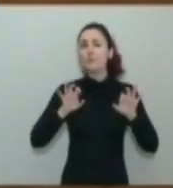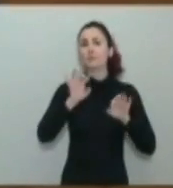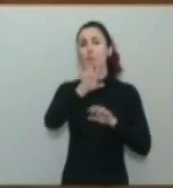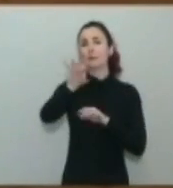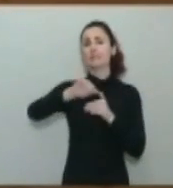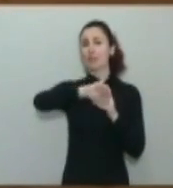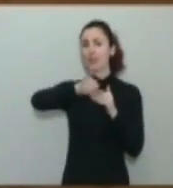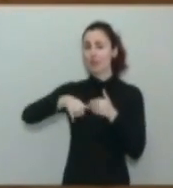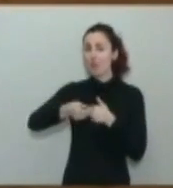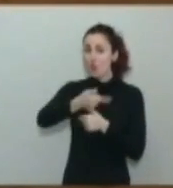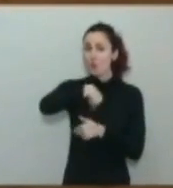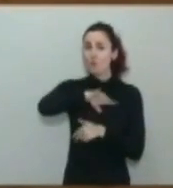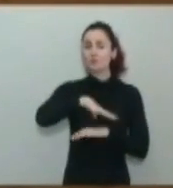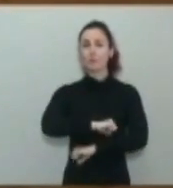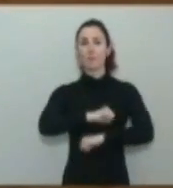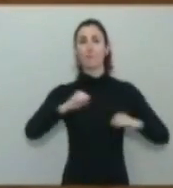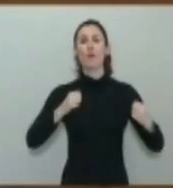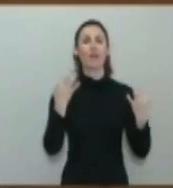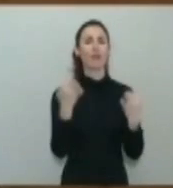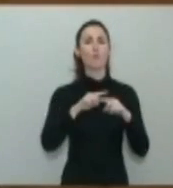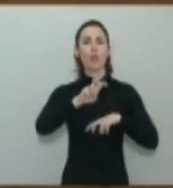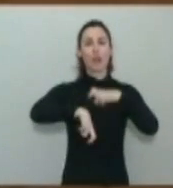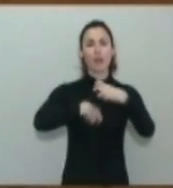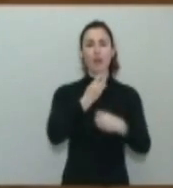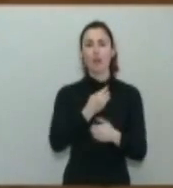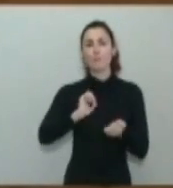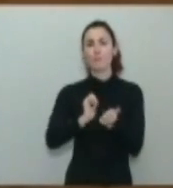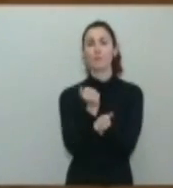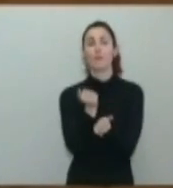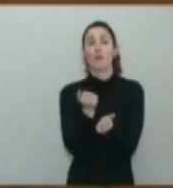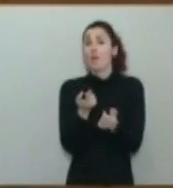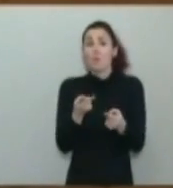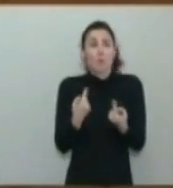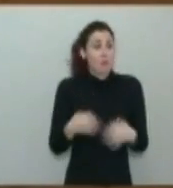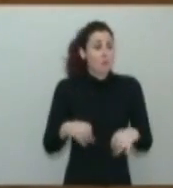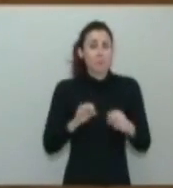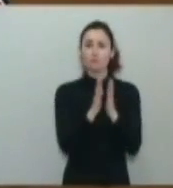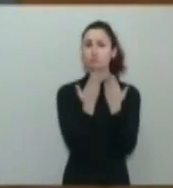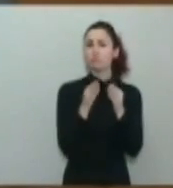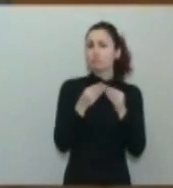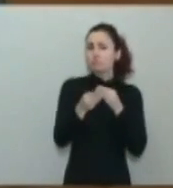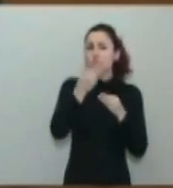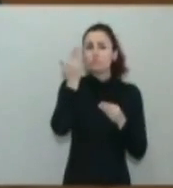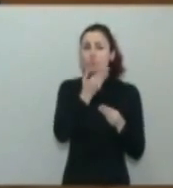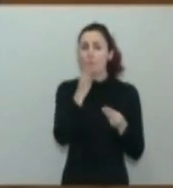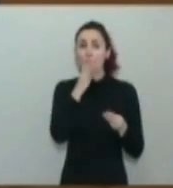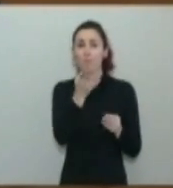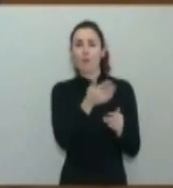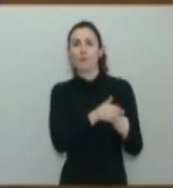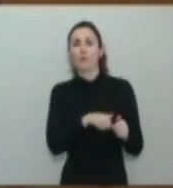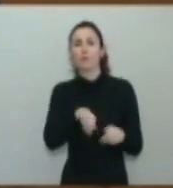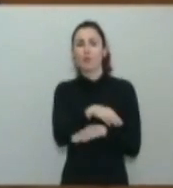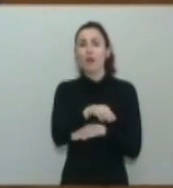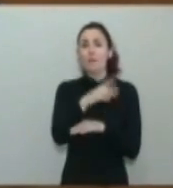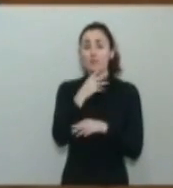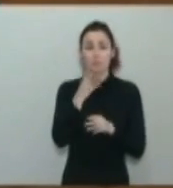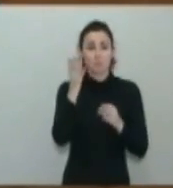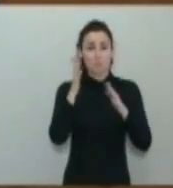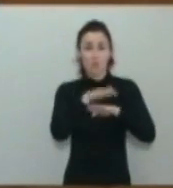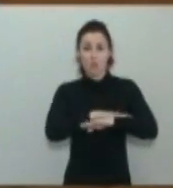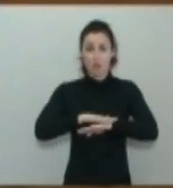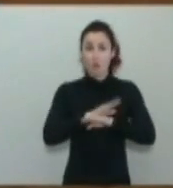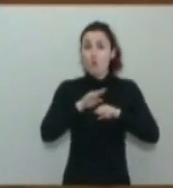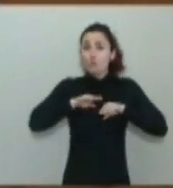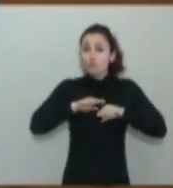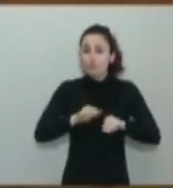nuestro entorno se asienta en la reutilización y préstamo de libros y manuales educativos, generalmente bajo la supervisión y administración de los propios